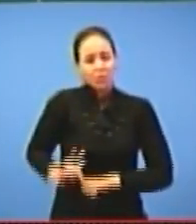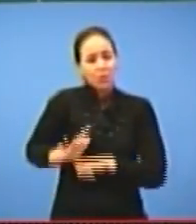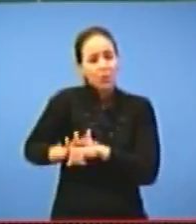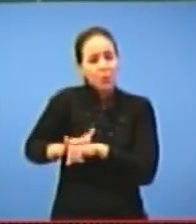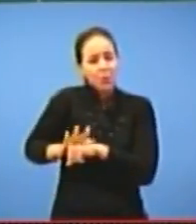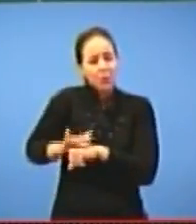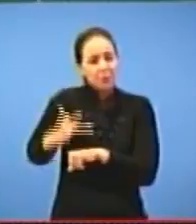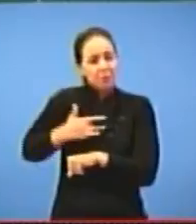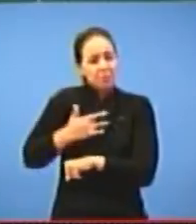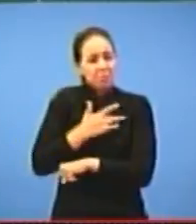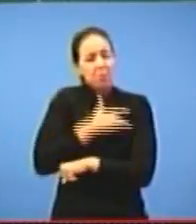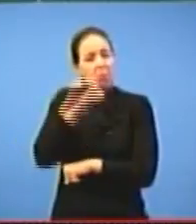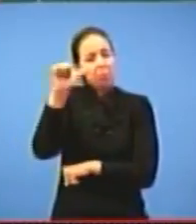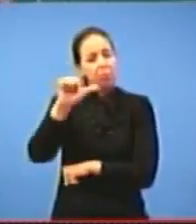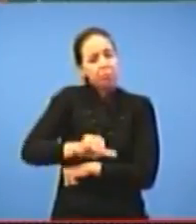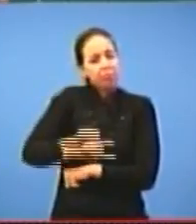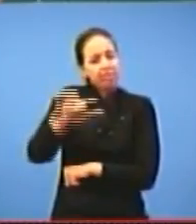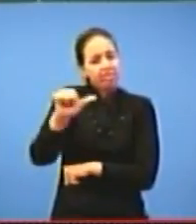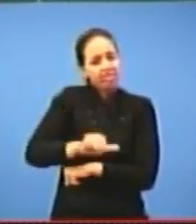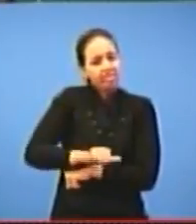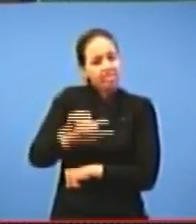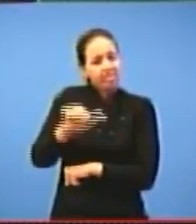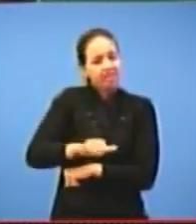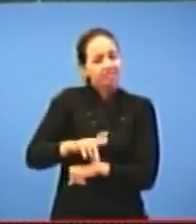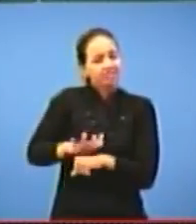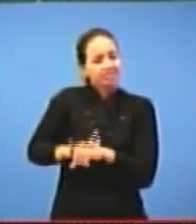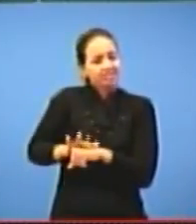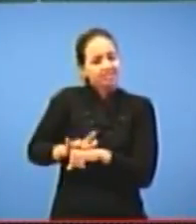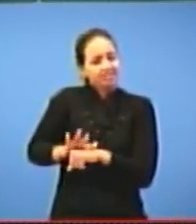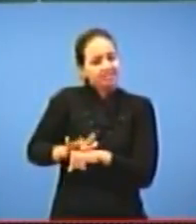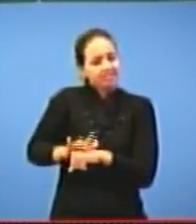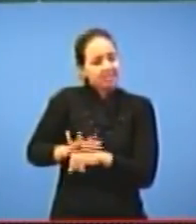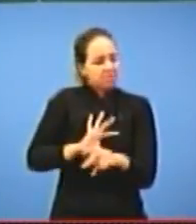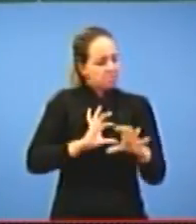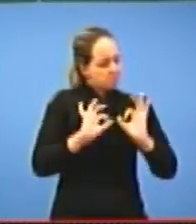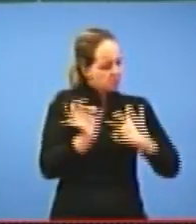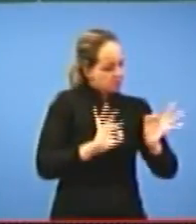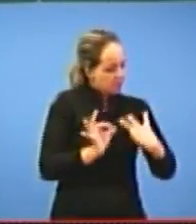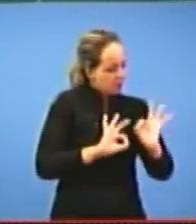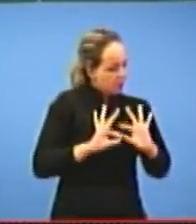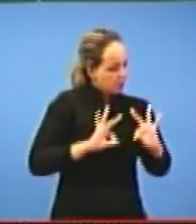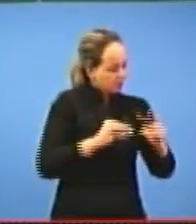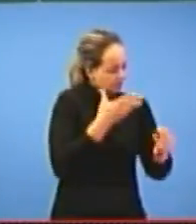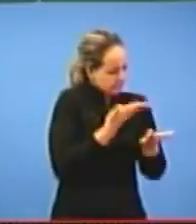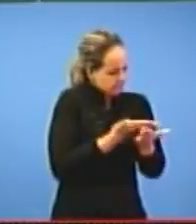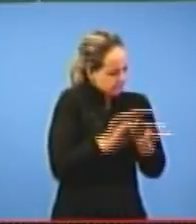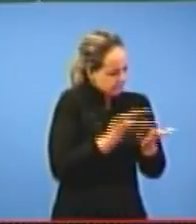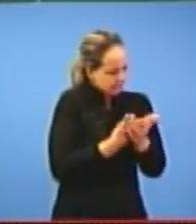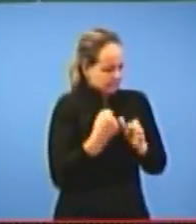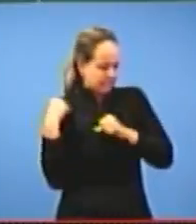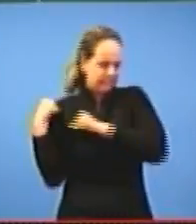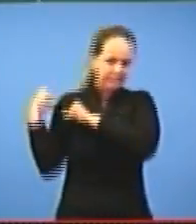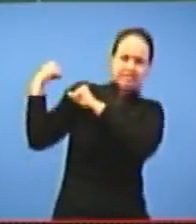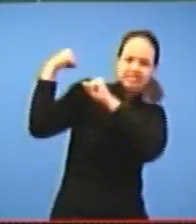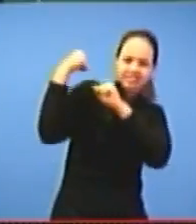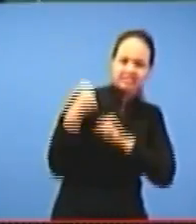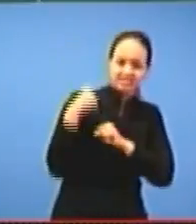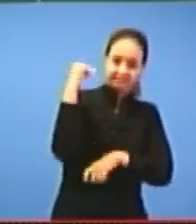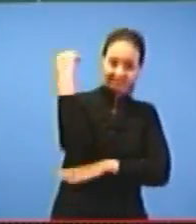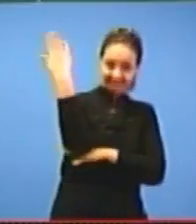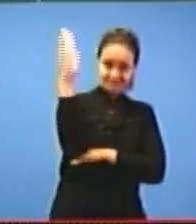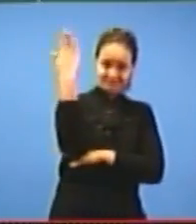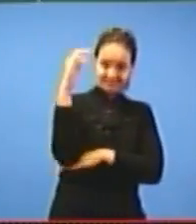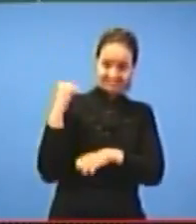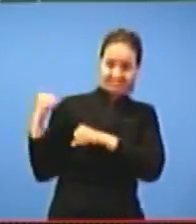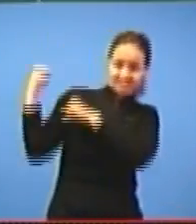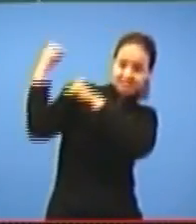Acabó con toda su salud. Todo lo que él desarrolló, se desarrolló durante 30 años, toda la preparación que él tenía, todo